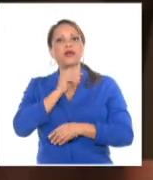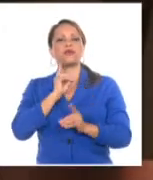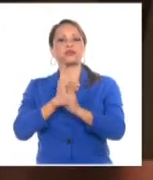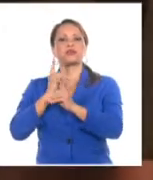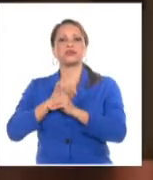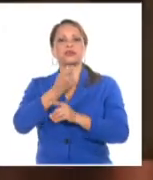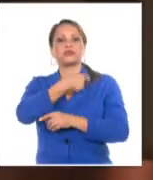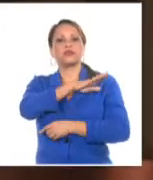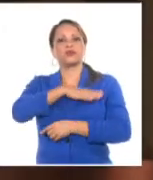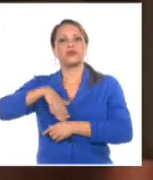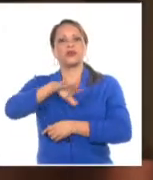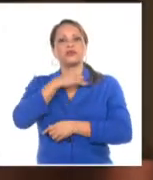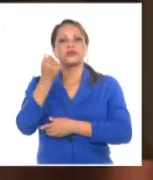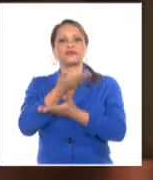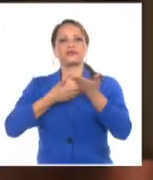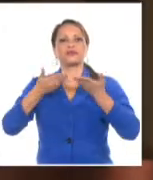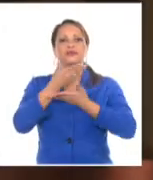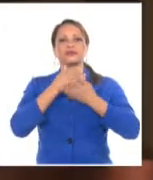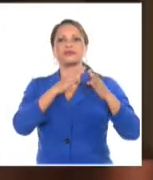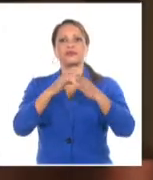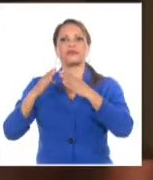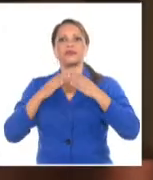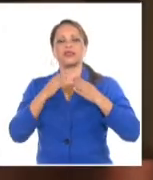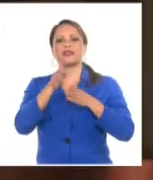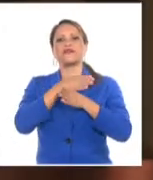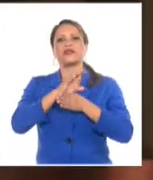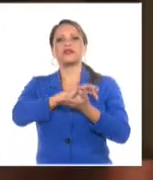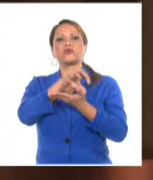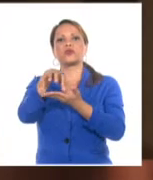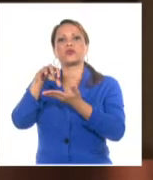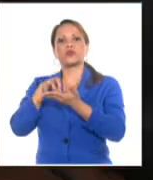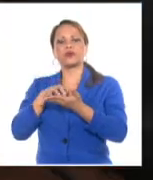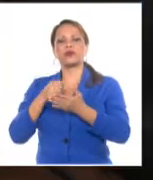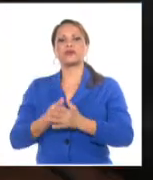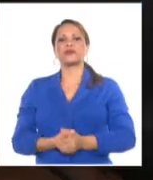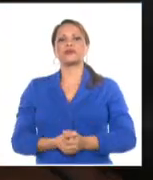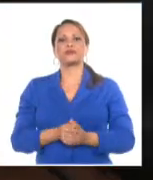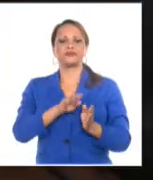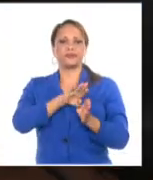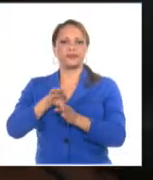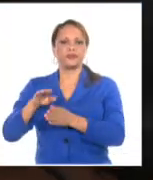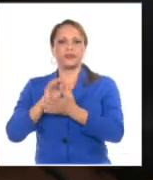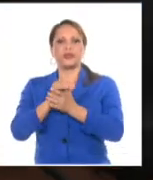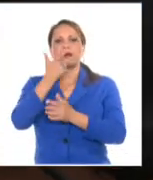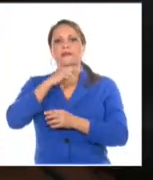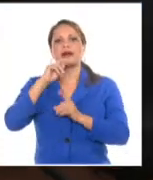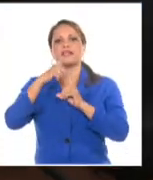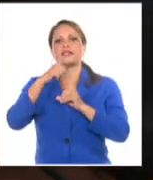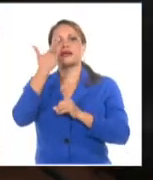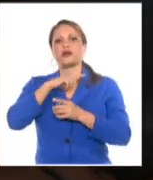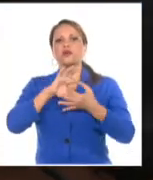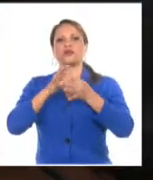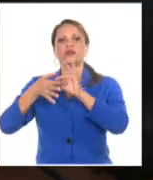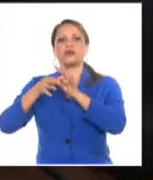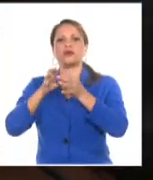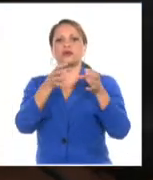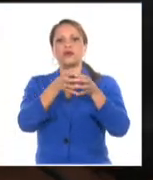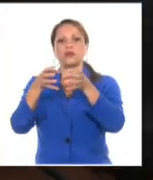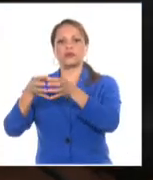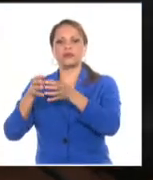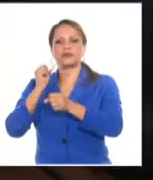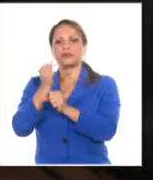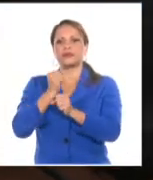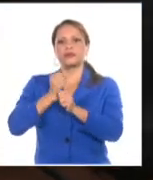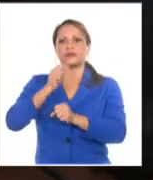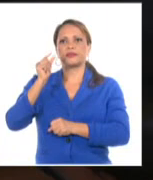población y los trabajadores de cada sector en varios territorios. Por otra parte, Marta Hernández, coordinadora de las comisiones permanentes de trabajo